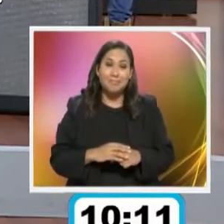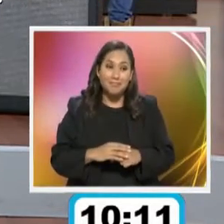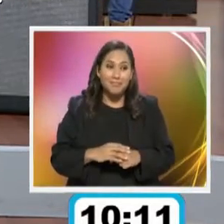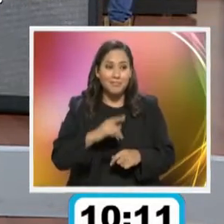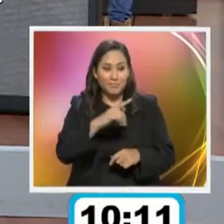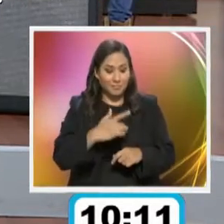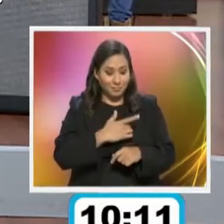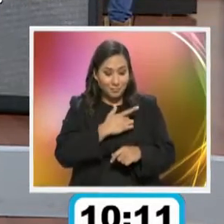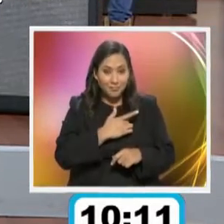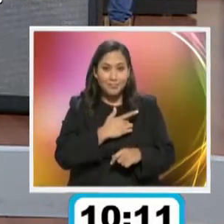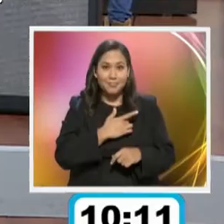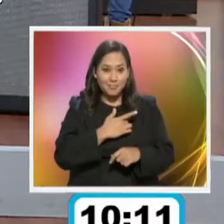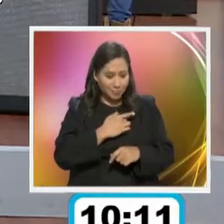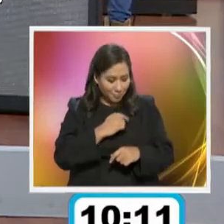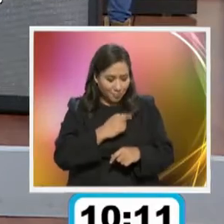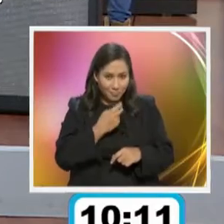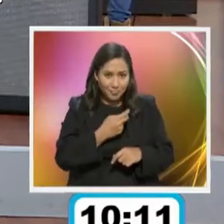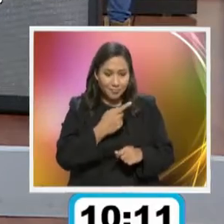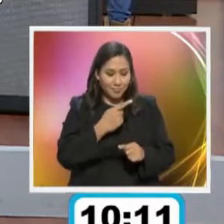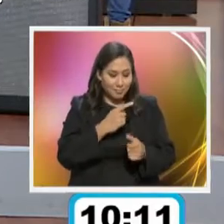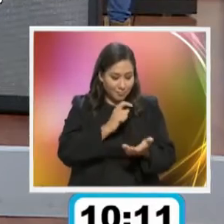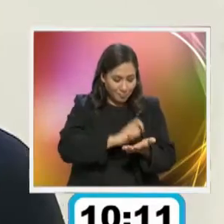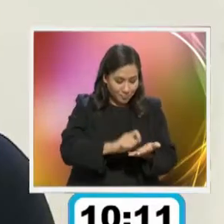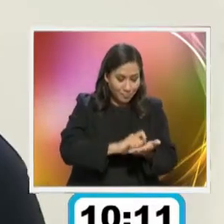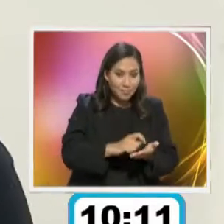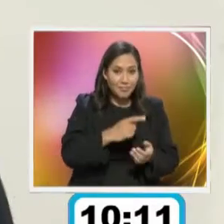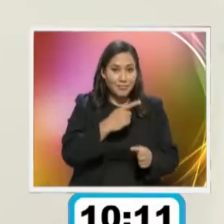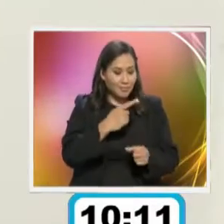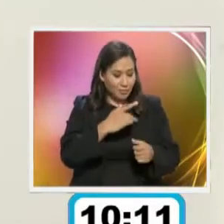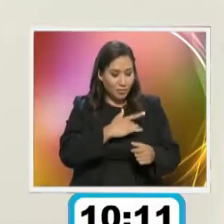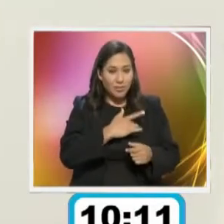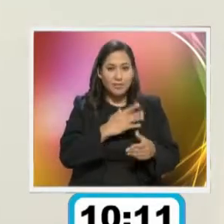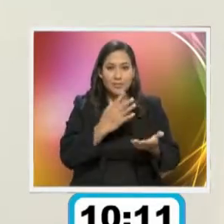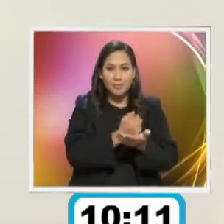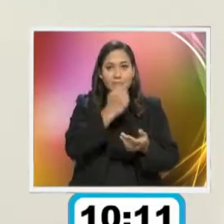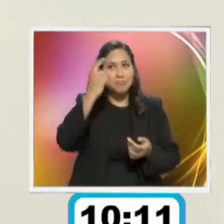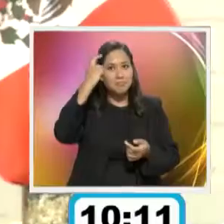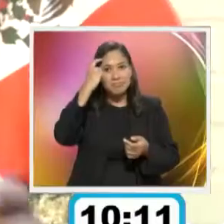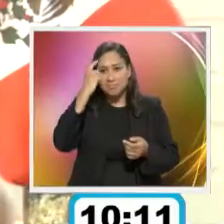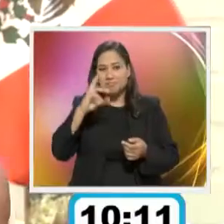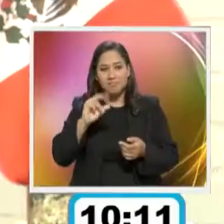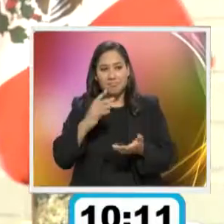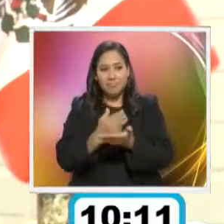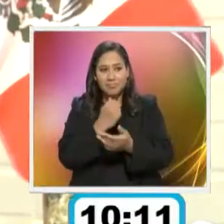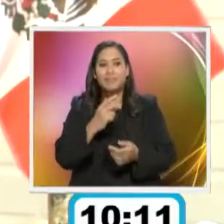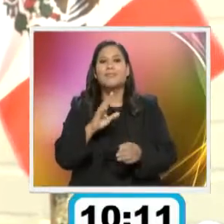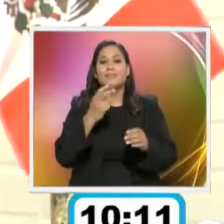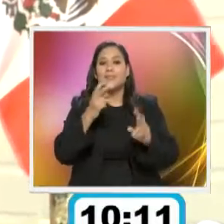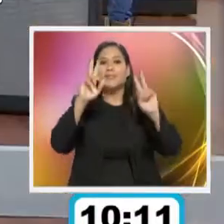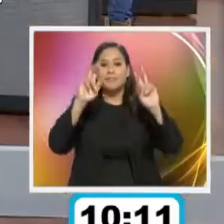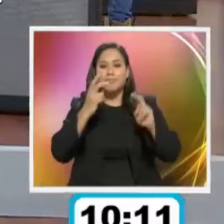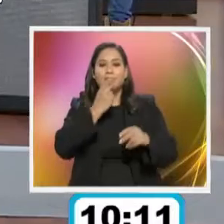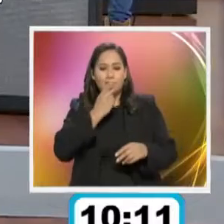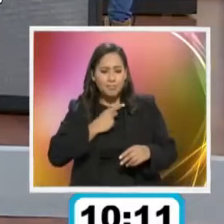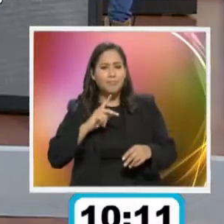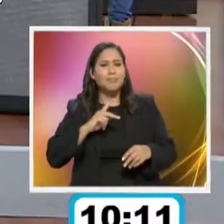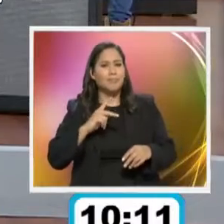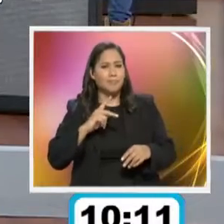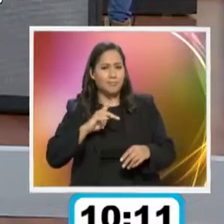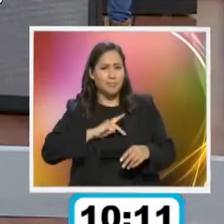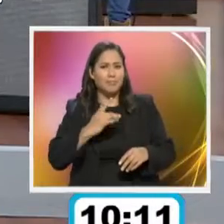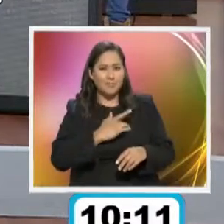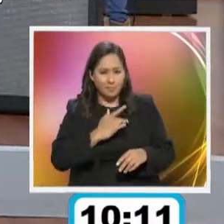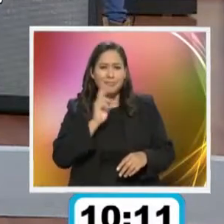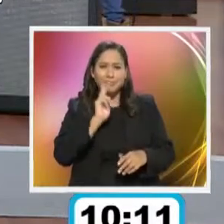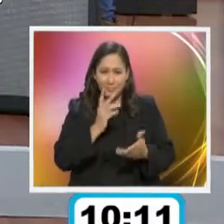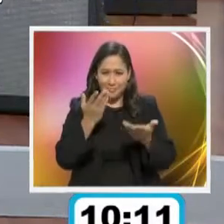apelas a la emoción, al sentimiento, antes que al pensamiento, es decir, al corazón. Es más, ¿cómo se llama la canción que nos vas a Se llama interpretar Dime ahorita? Corazón. Dime Corazón, pues a ver qué nos responde.